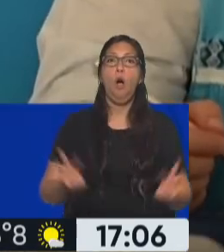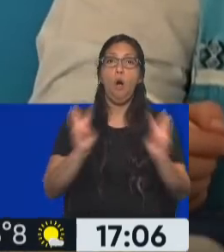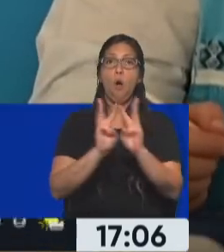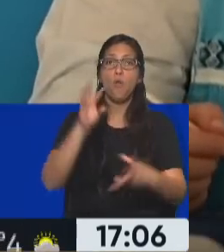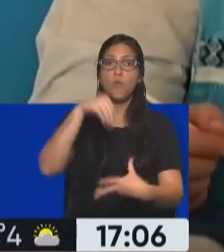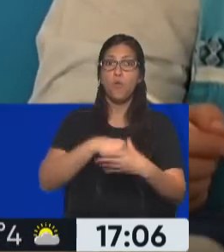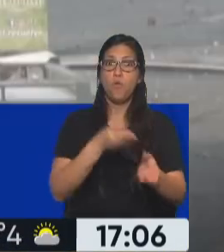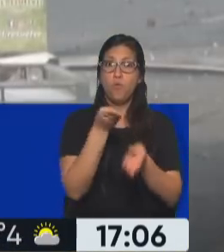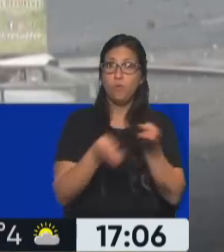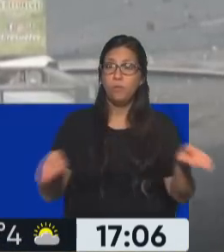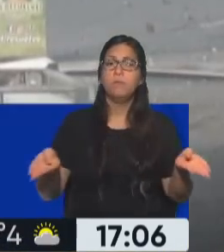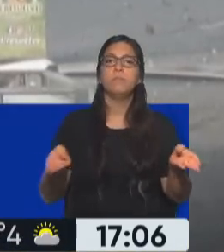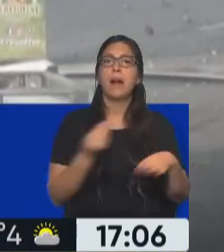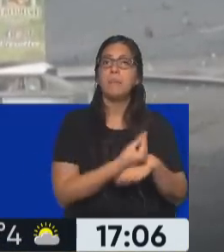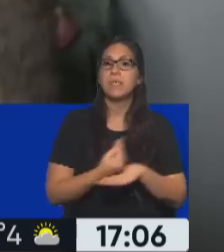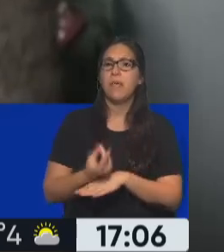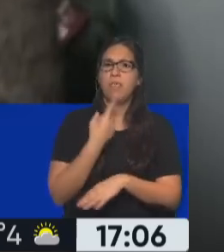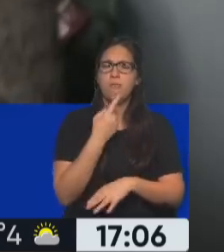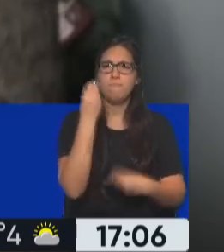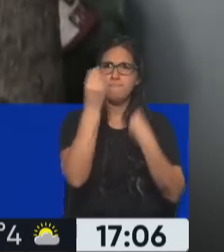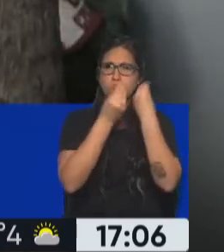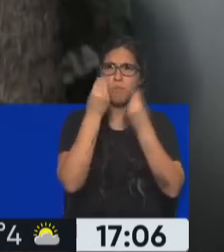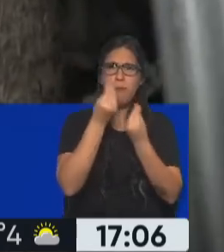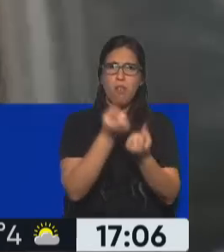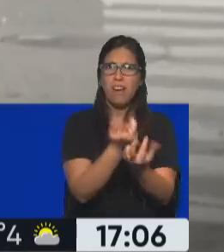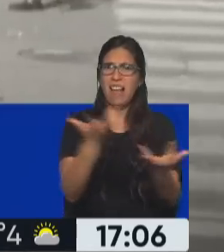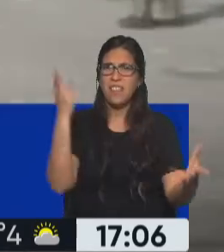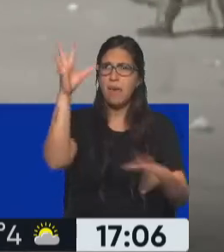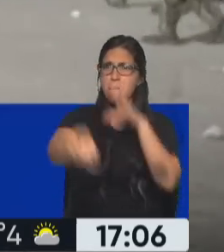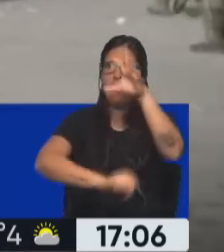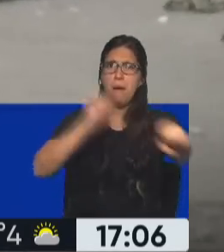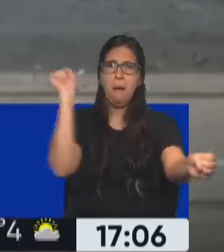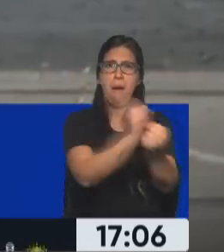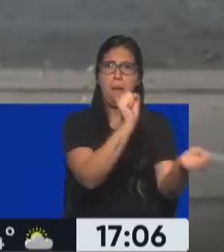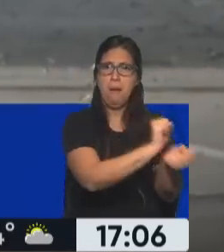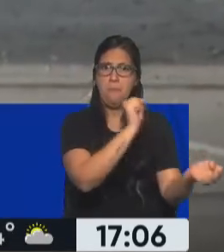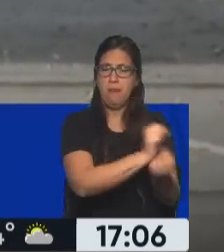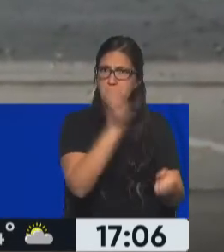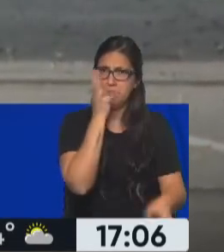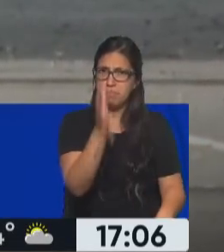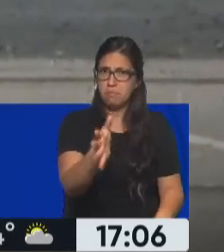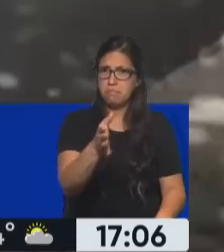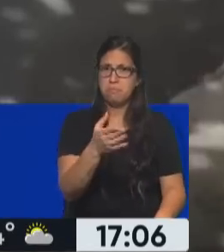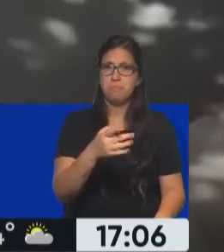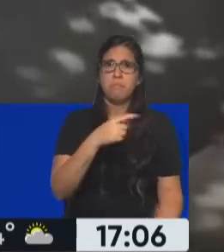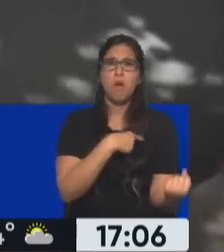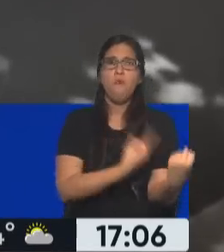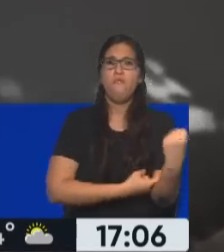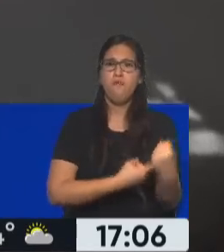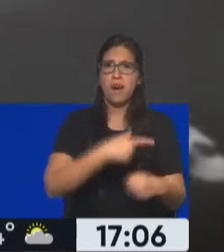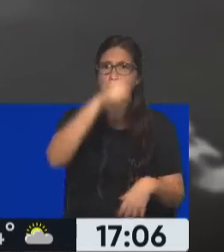Turk, expresó su preocupación por el alto número de detenciones arbitrarias y el uso desproporcionado de la fuerza del gobierno